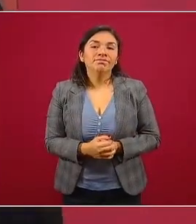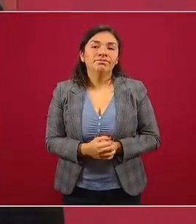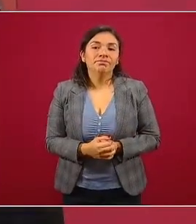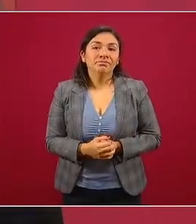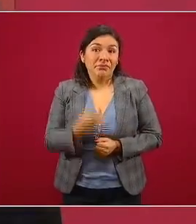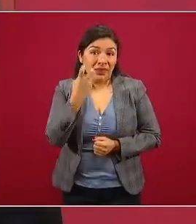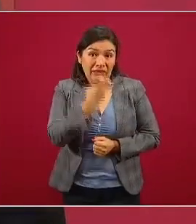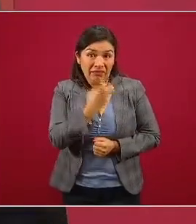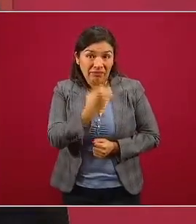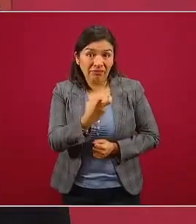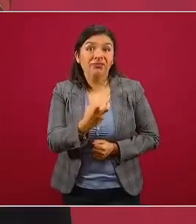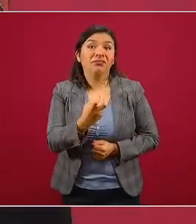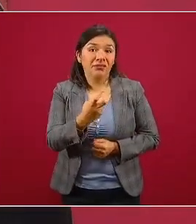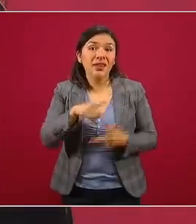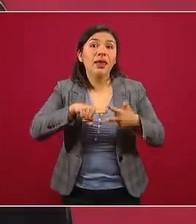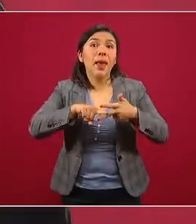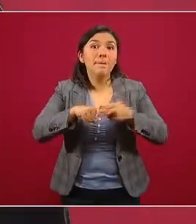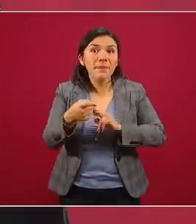esto está saliendo,